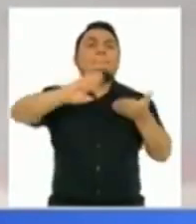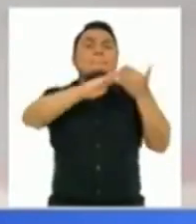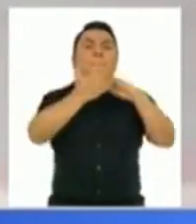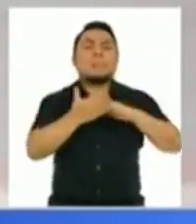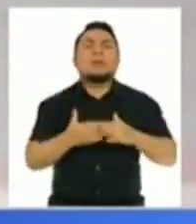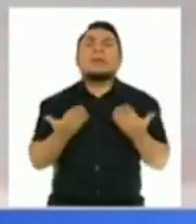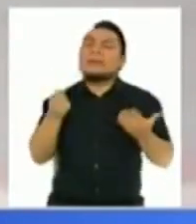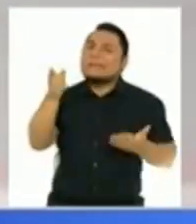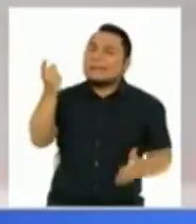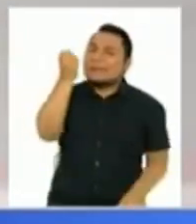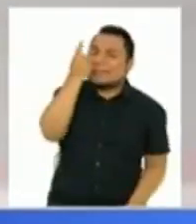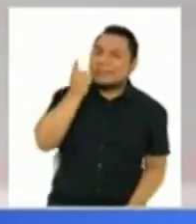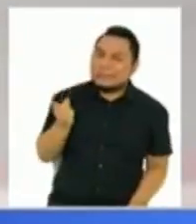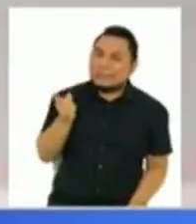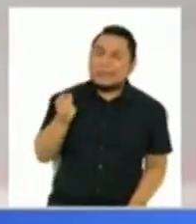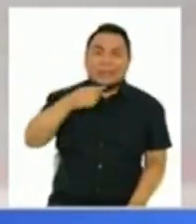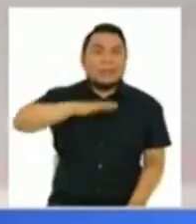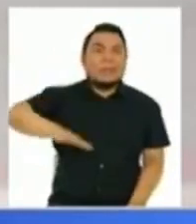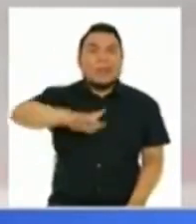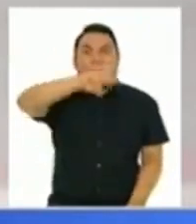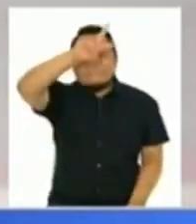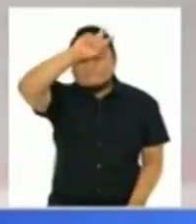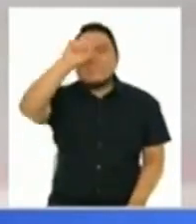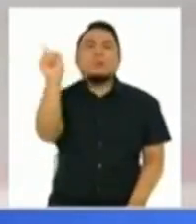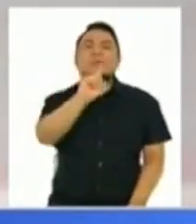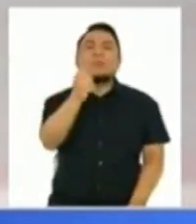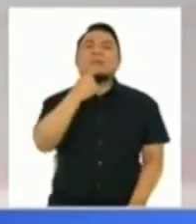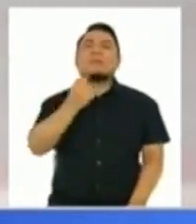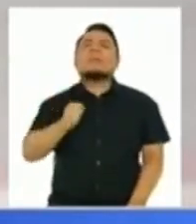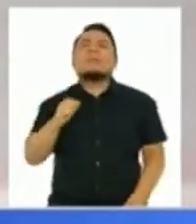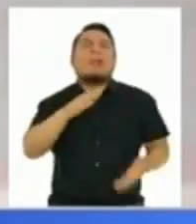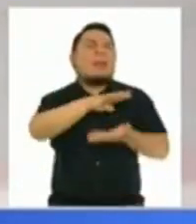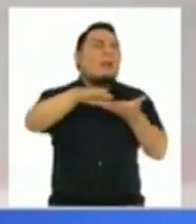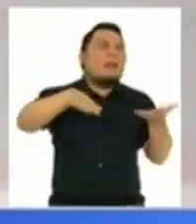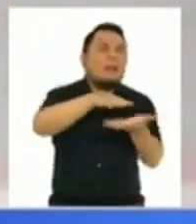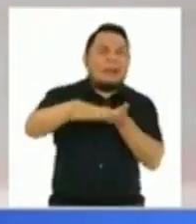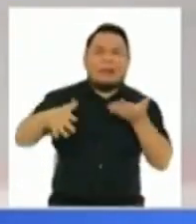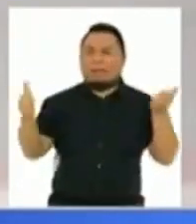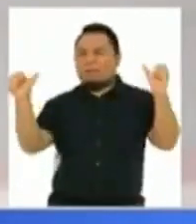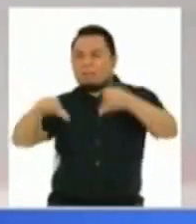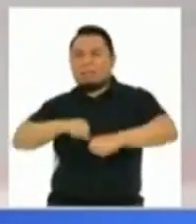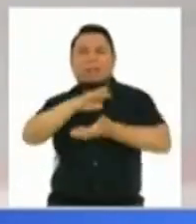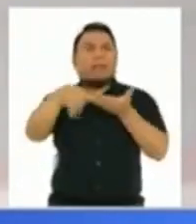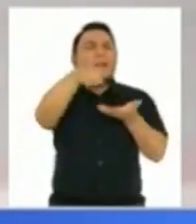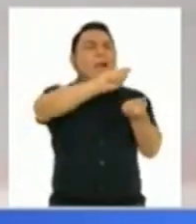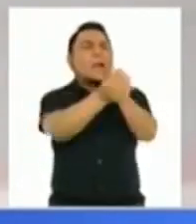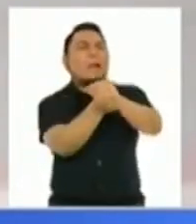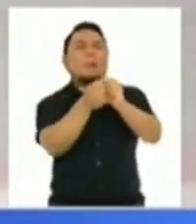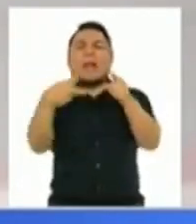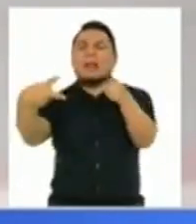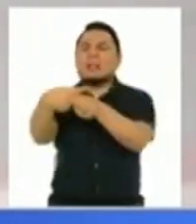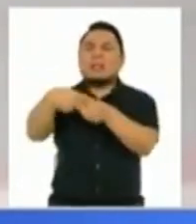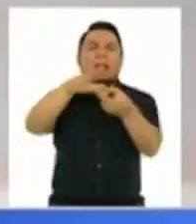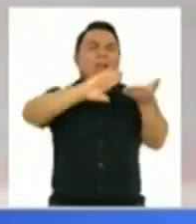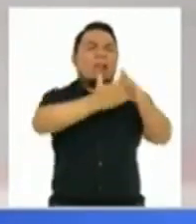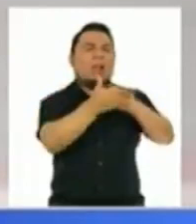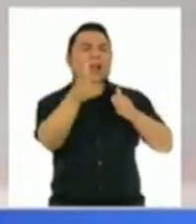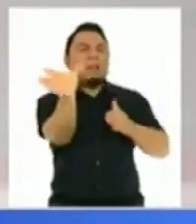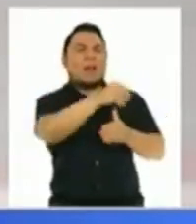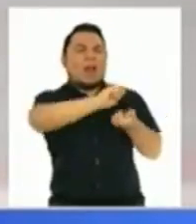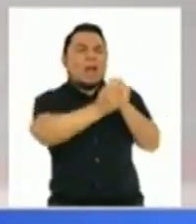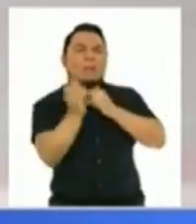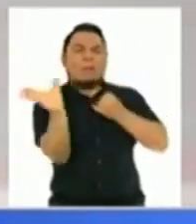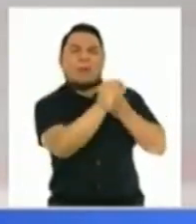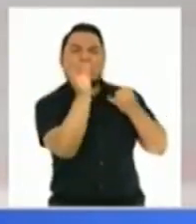que entender. Nuestro país no funciona en el caos, en el desorden. Las reglas se tienen que